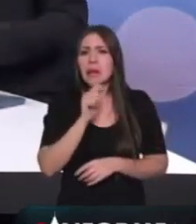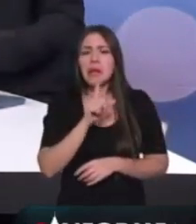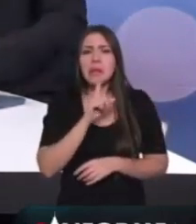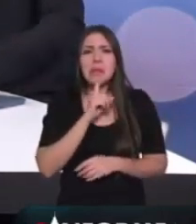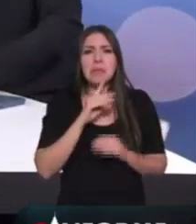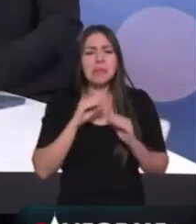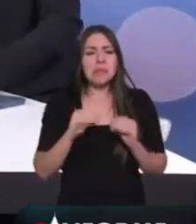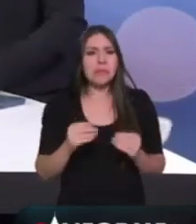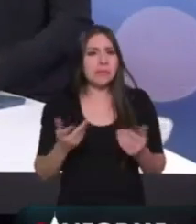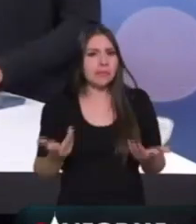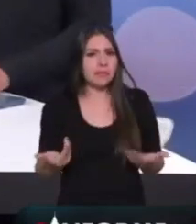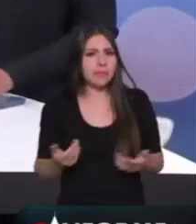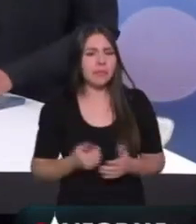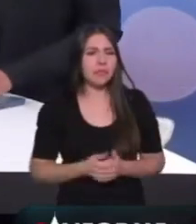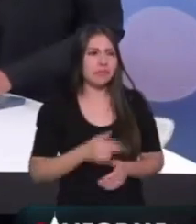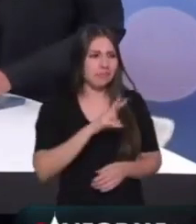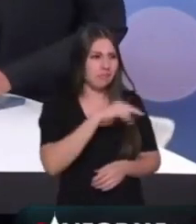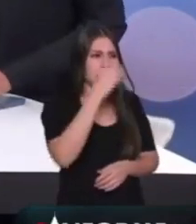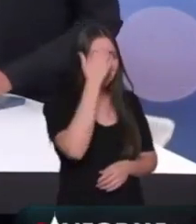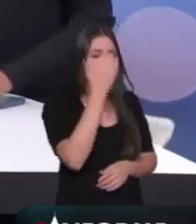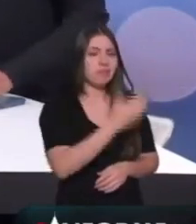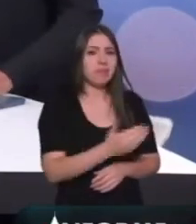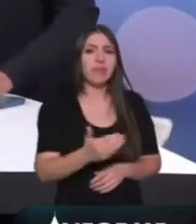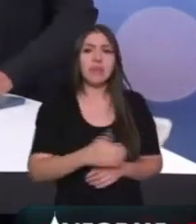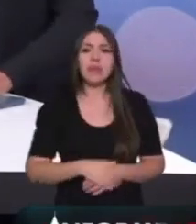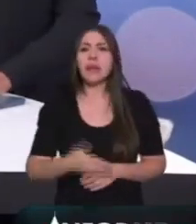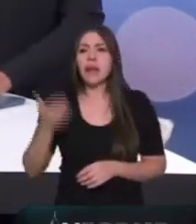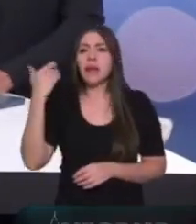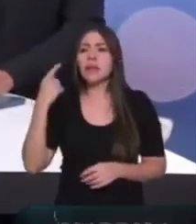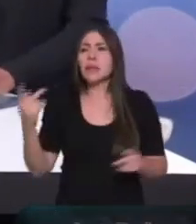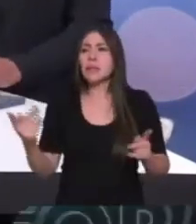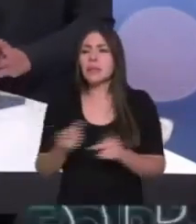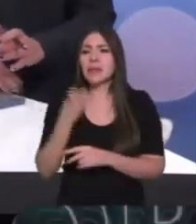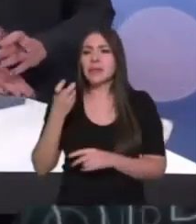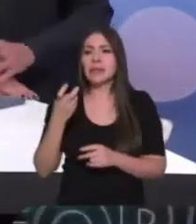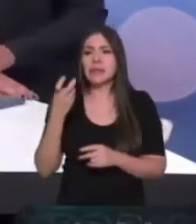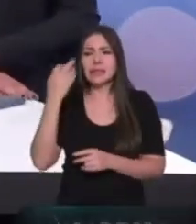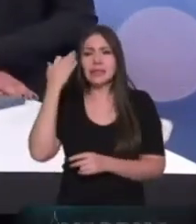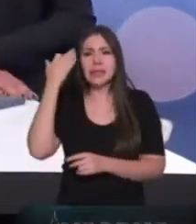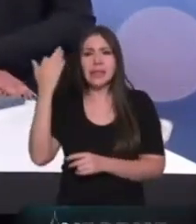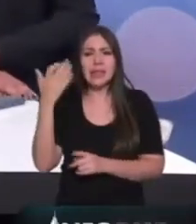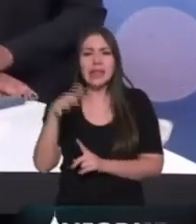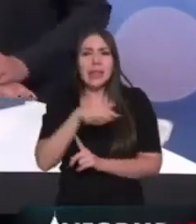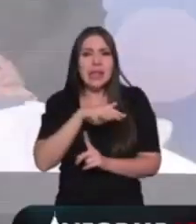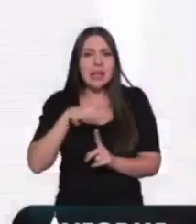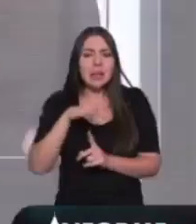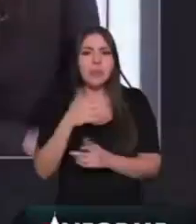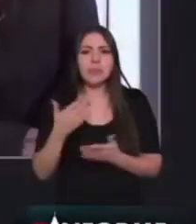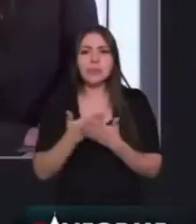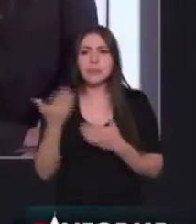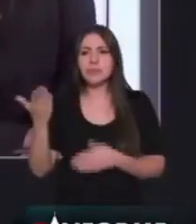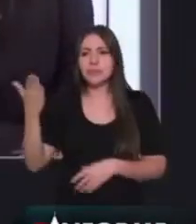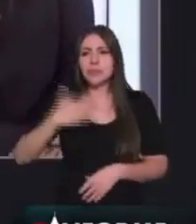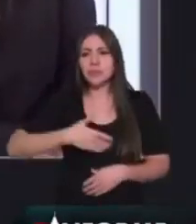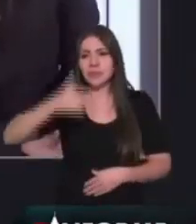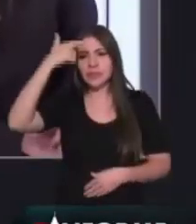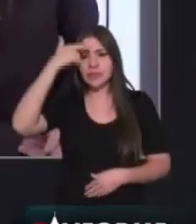terrible, darle contexto a qué es lo que ocurría en ese momento. Guadalupe Correa, ya estás con nosotros. Buenas noches.